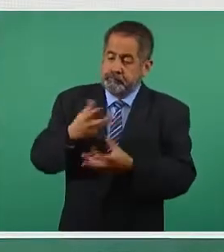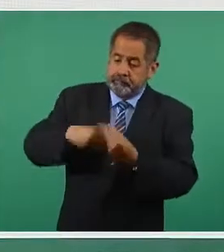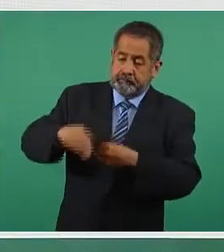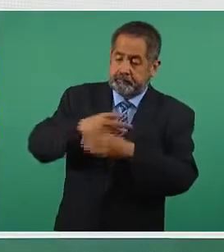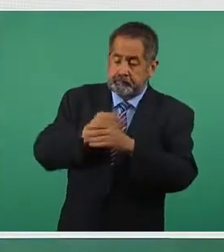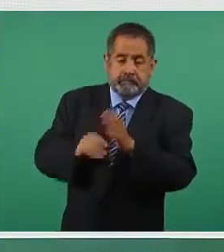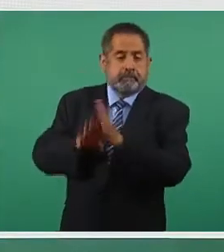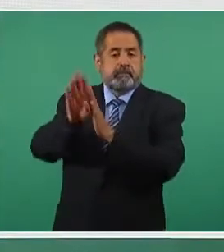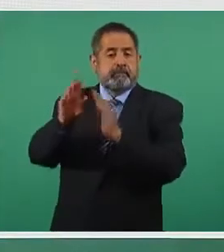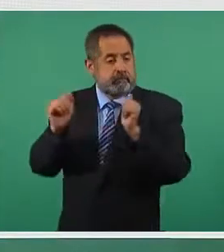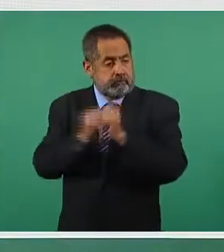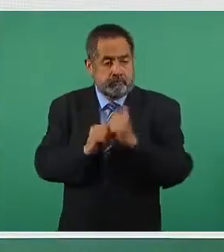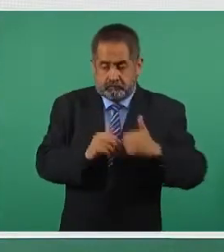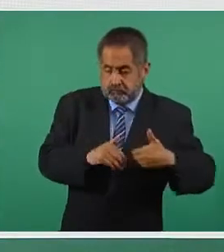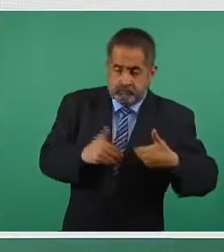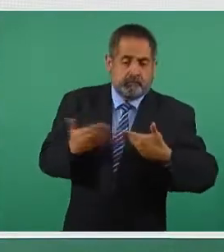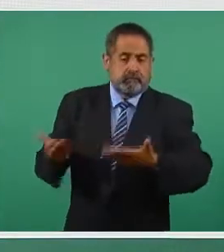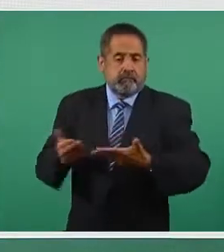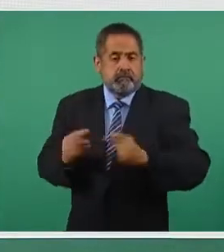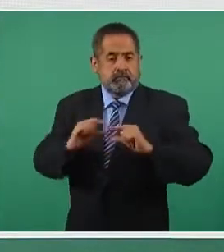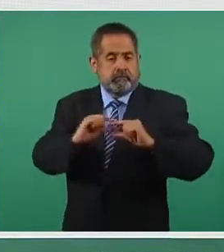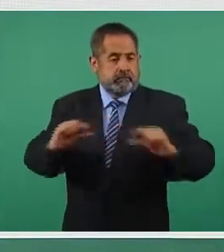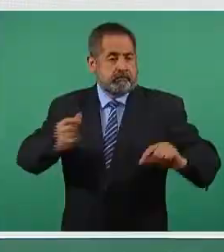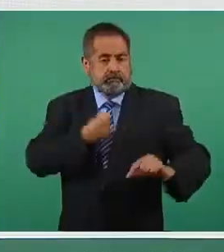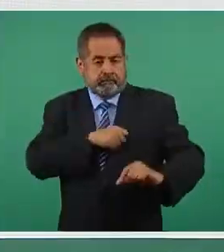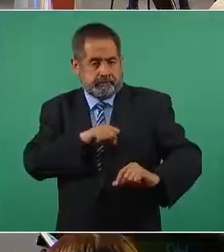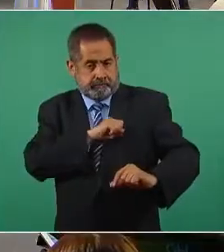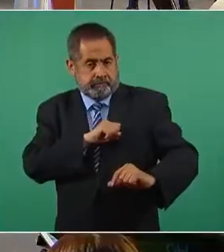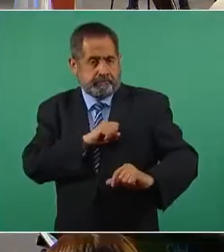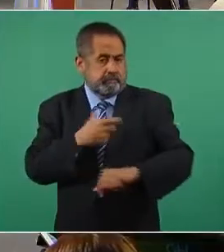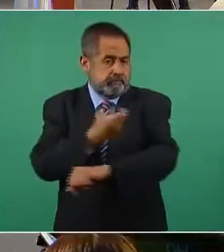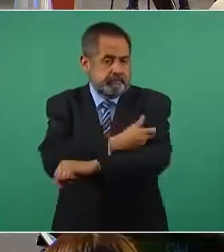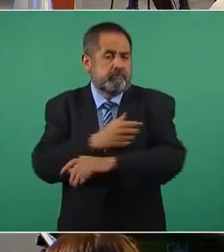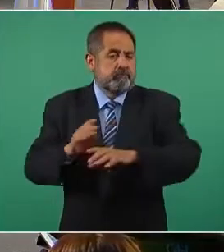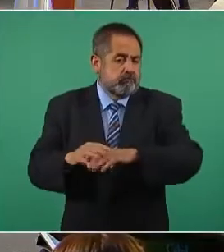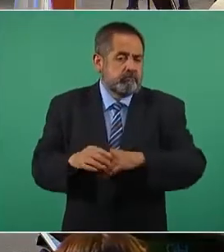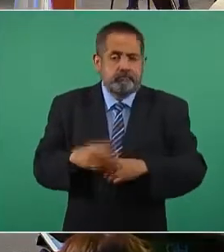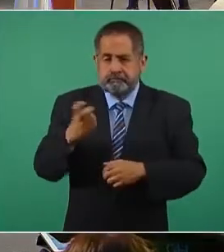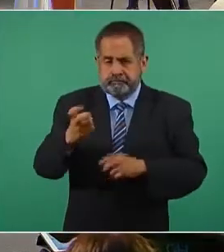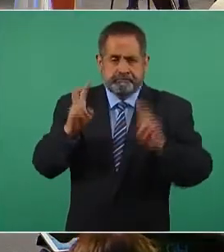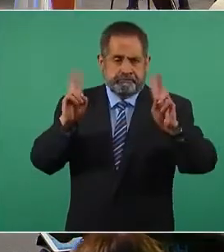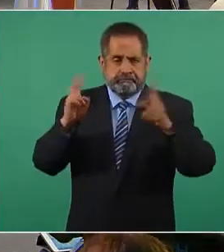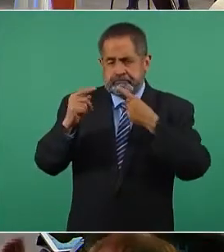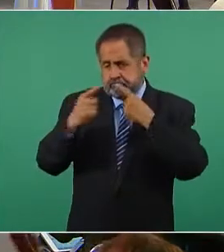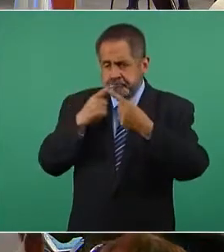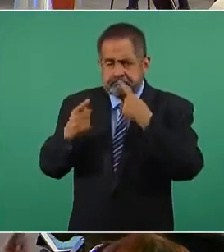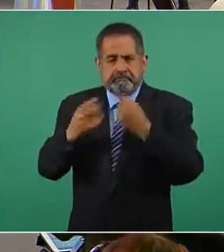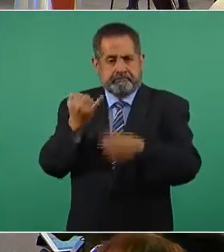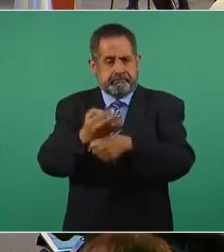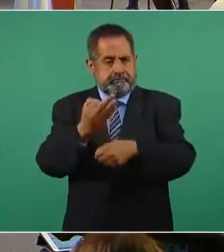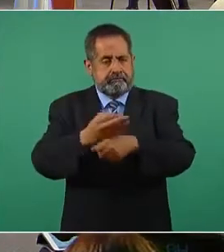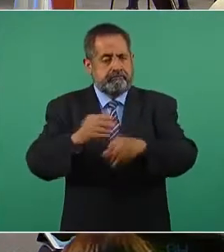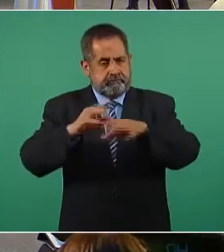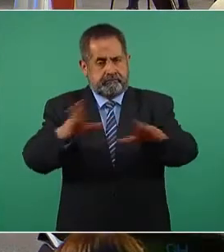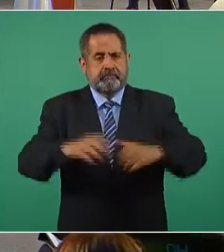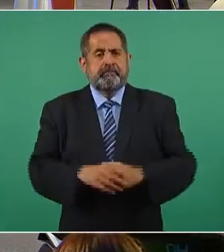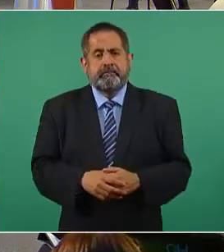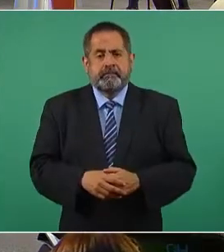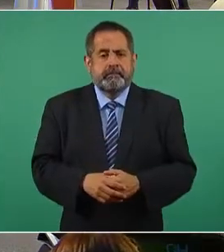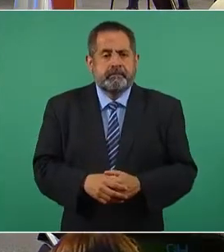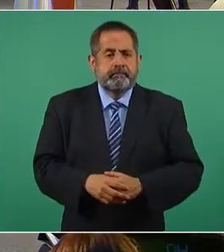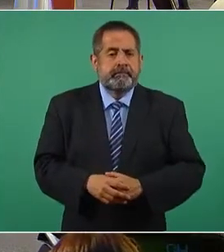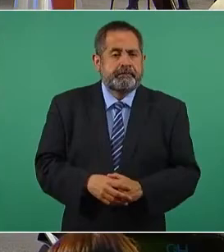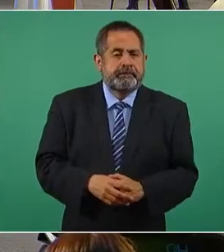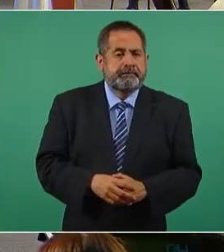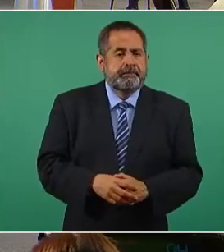y acceso a vacunas, el tema de la salud. Entonces ahí vamos a estar, que tiene que ver con lo que estoy informando el día de hoy. La siguiente, por